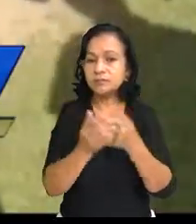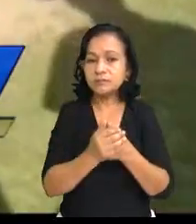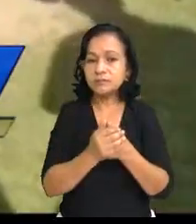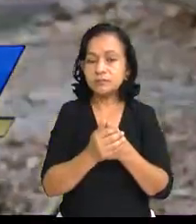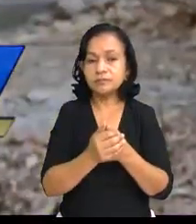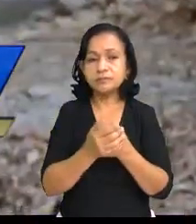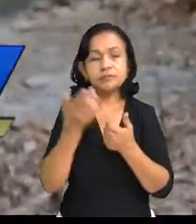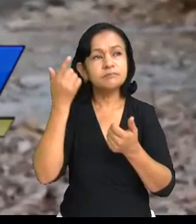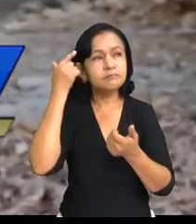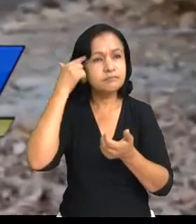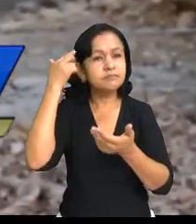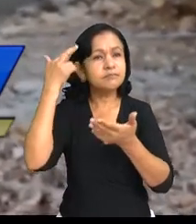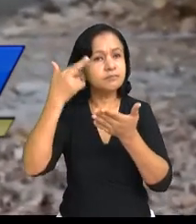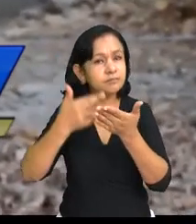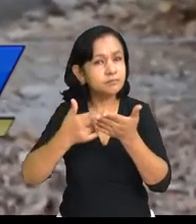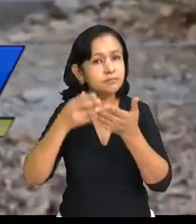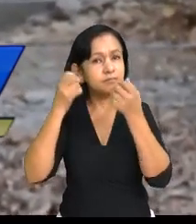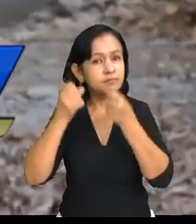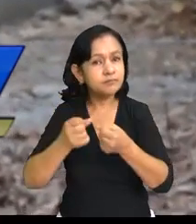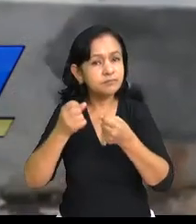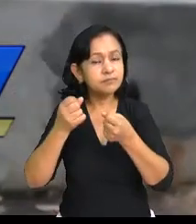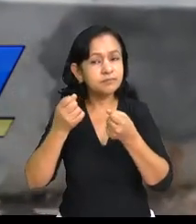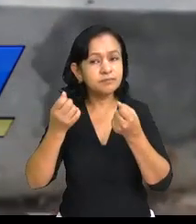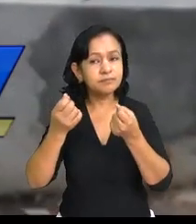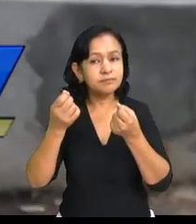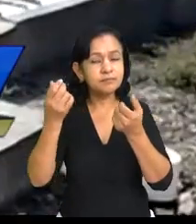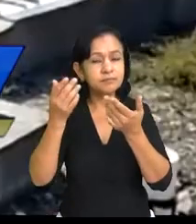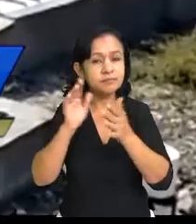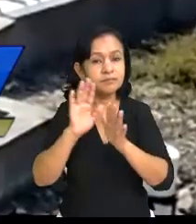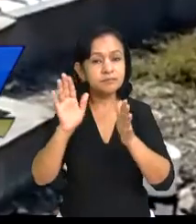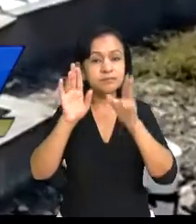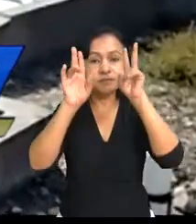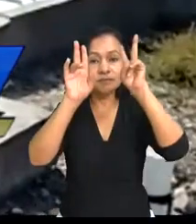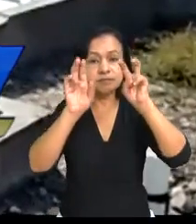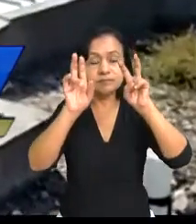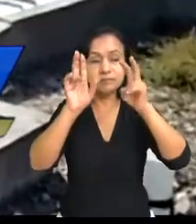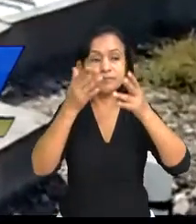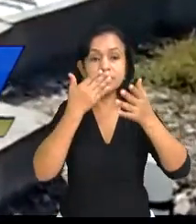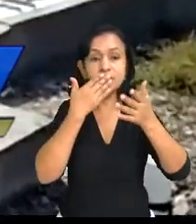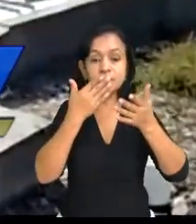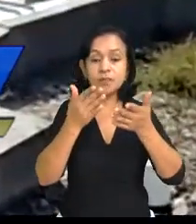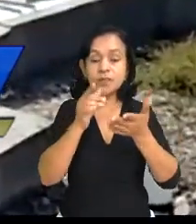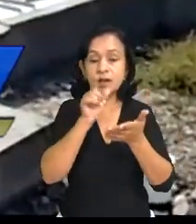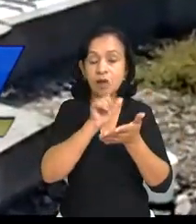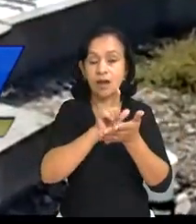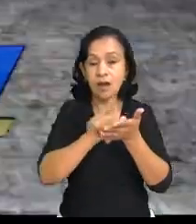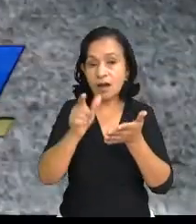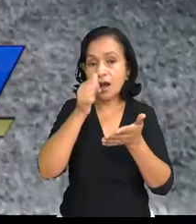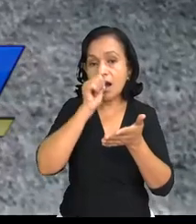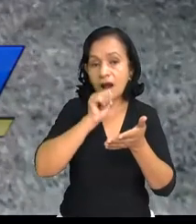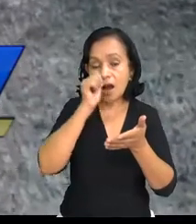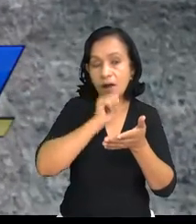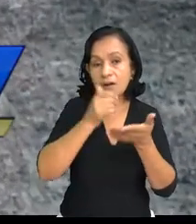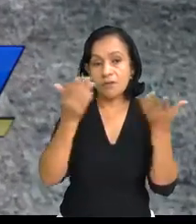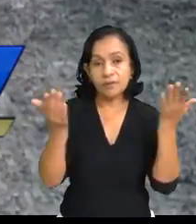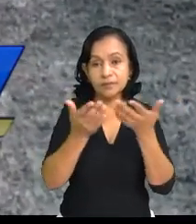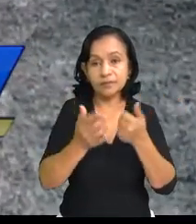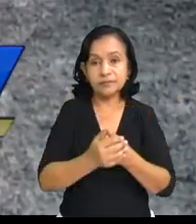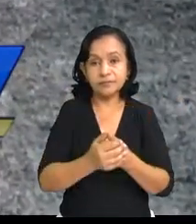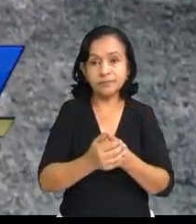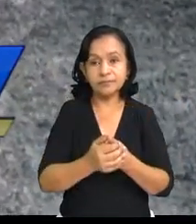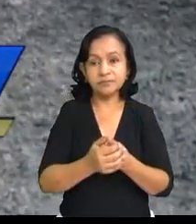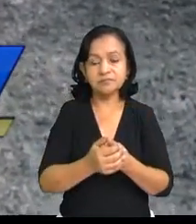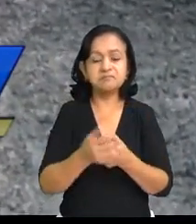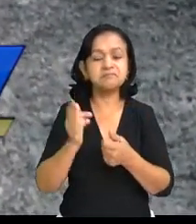un refrescamiento, una actualización e incluso darle lo último que hay en el tema de calidad del agua, por ejemplo. Claro. Eran sistemas de calidad del agua. No es asunto